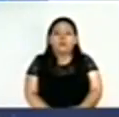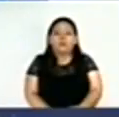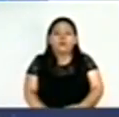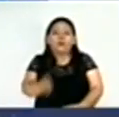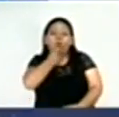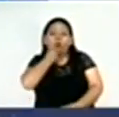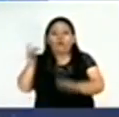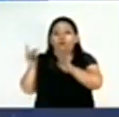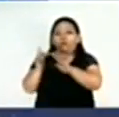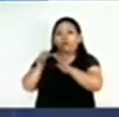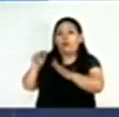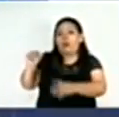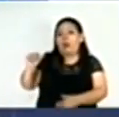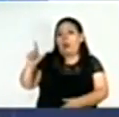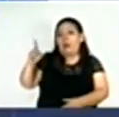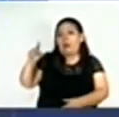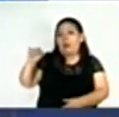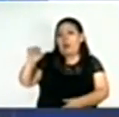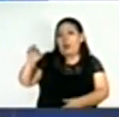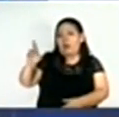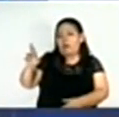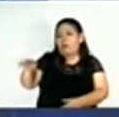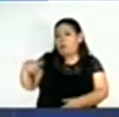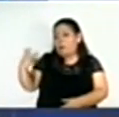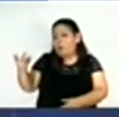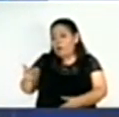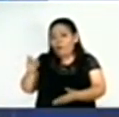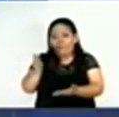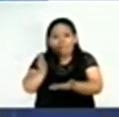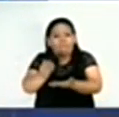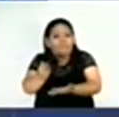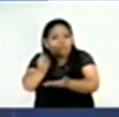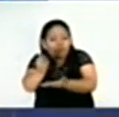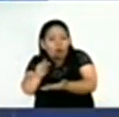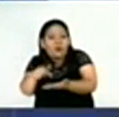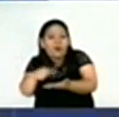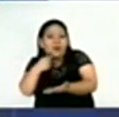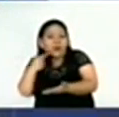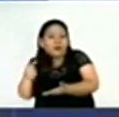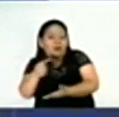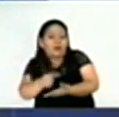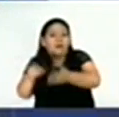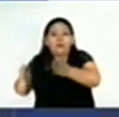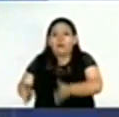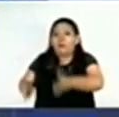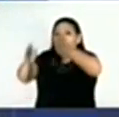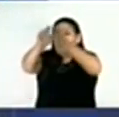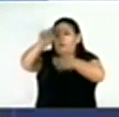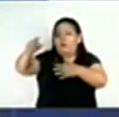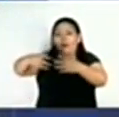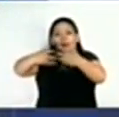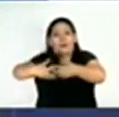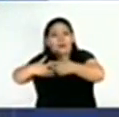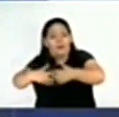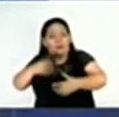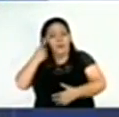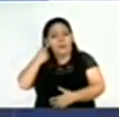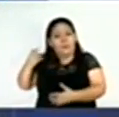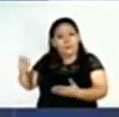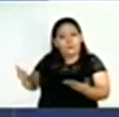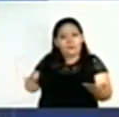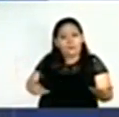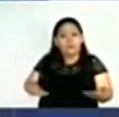Jair Tadeo, quien se encuentra dando la cobertura a los premios Palma de Oro otorgados por la Cámara de Comercio e Industria de El Salvador.